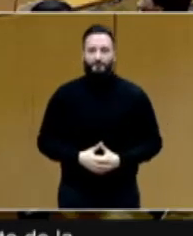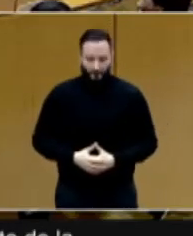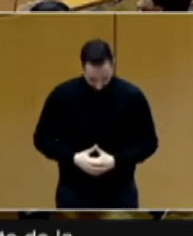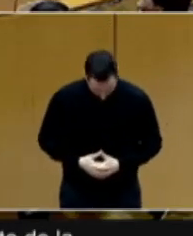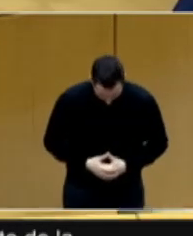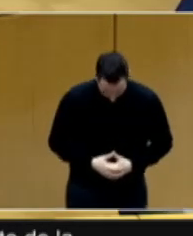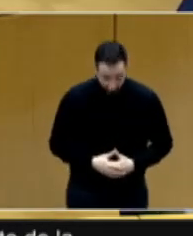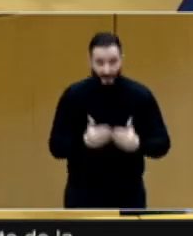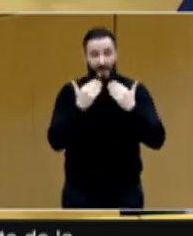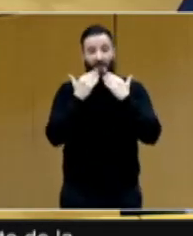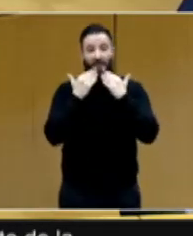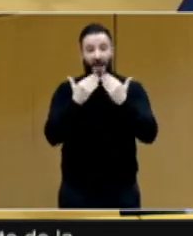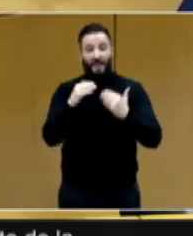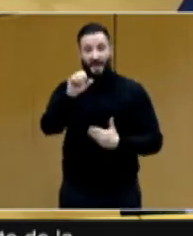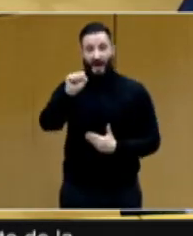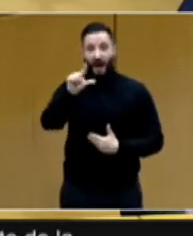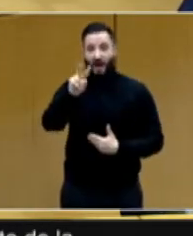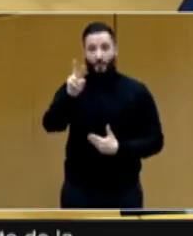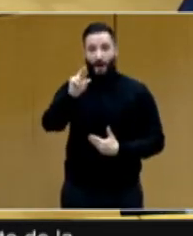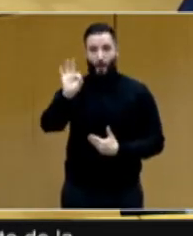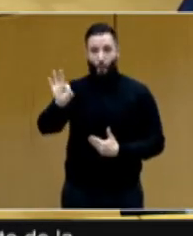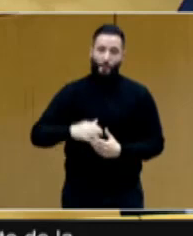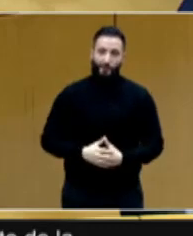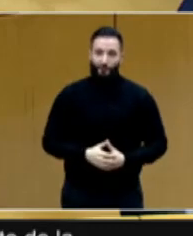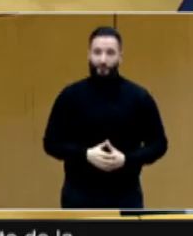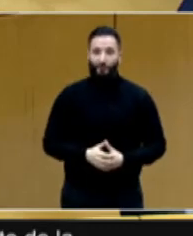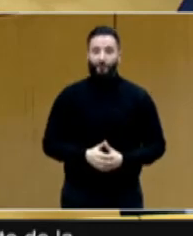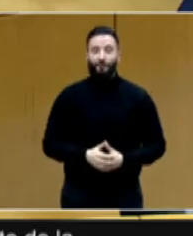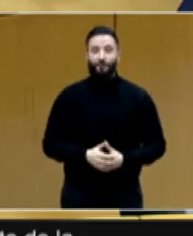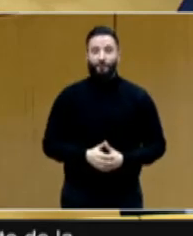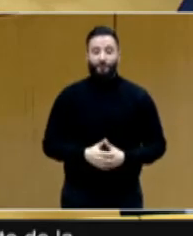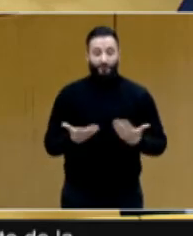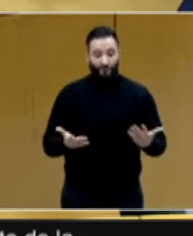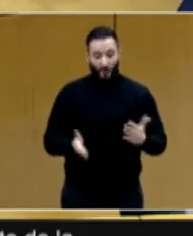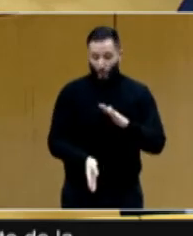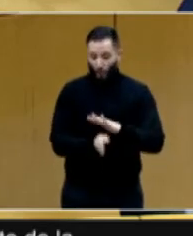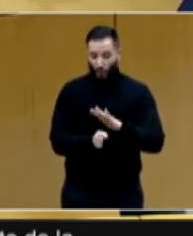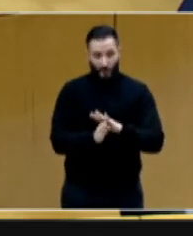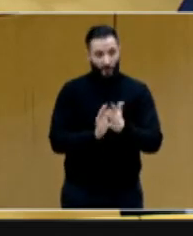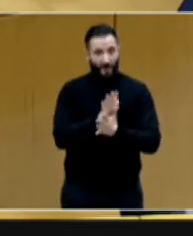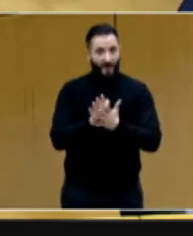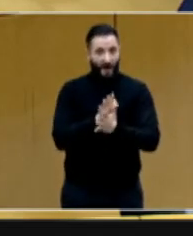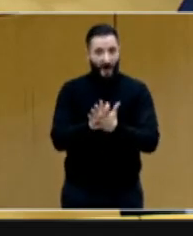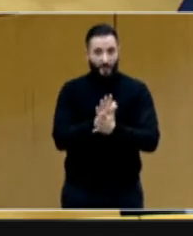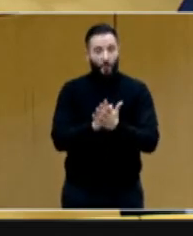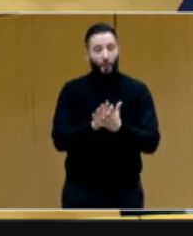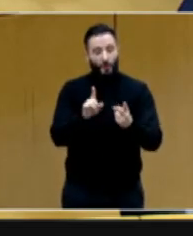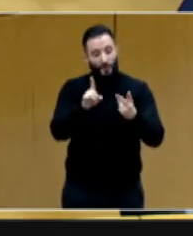Gracias Álvaro vamos a avanzar en la mesa con